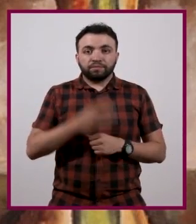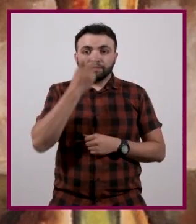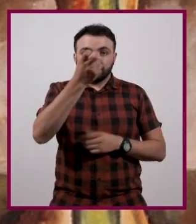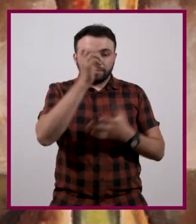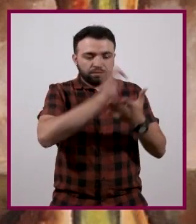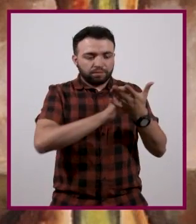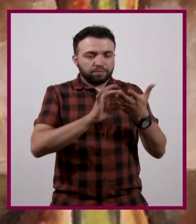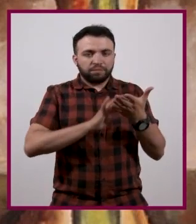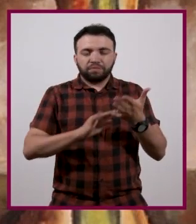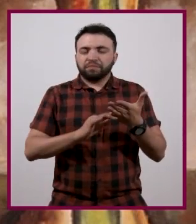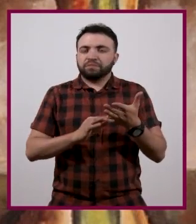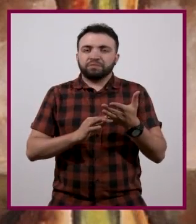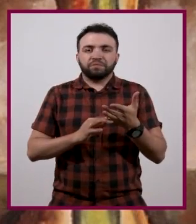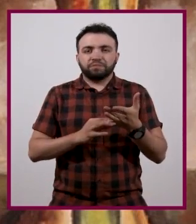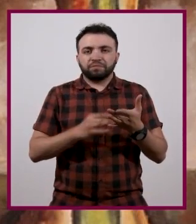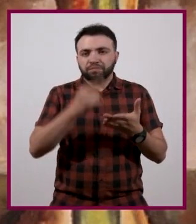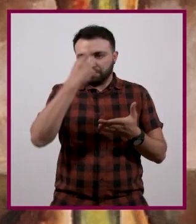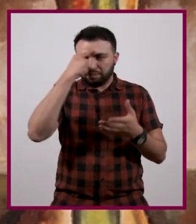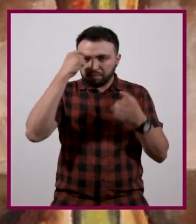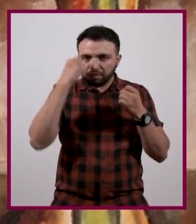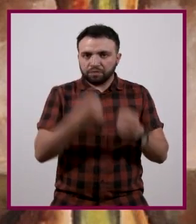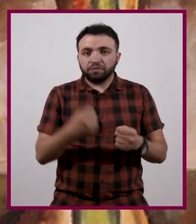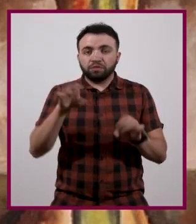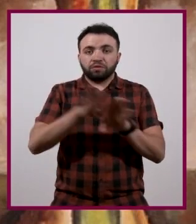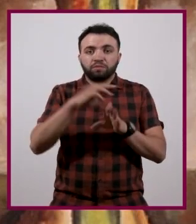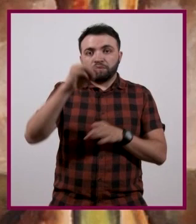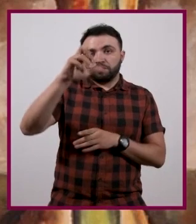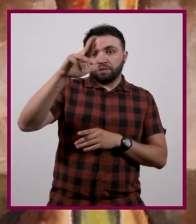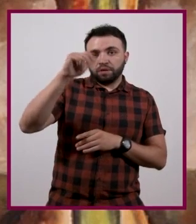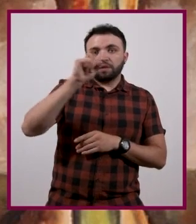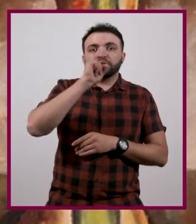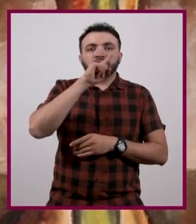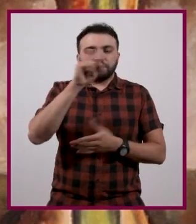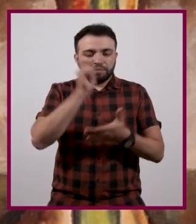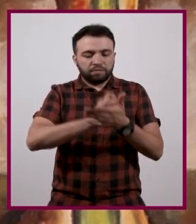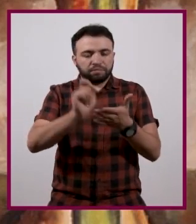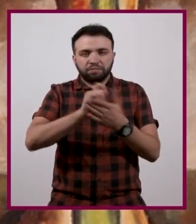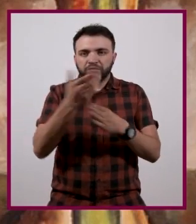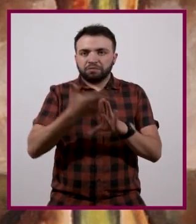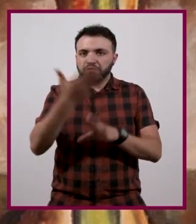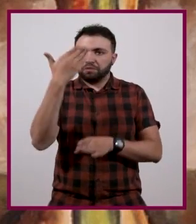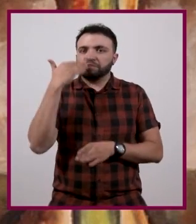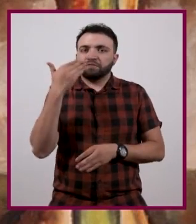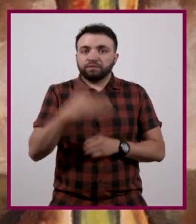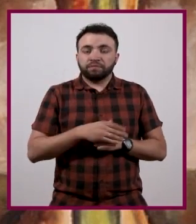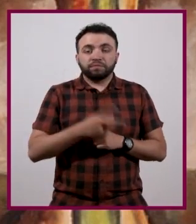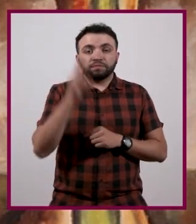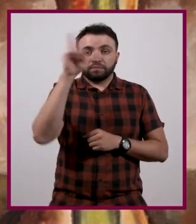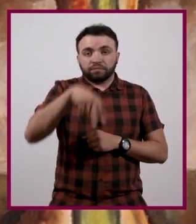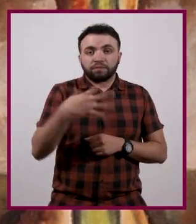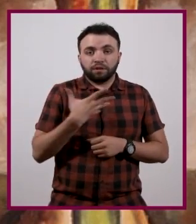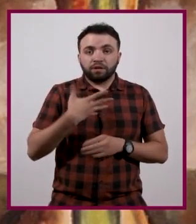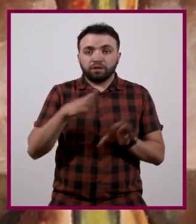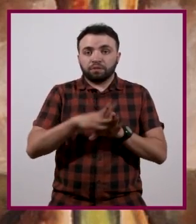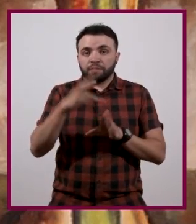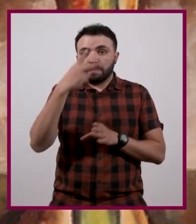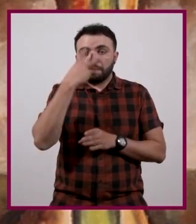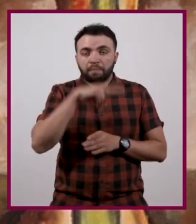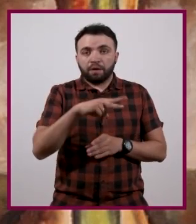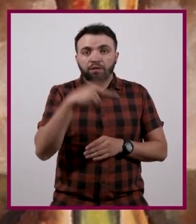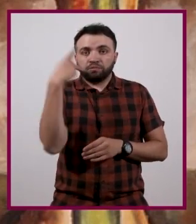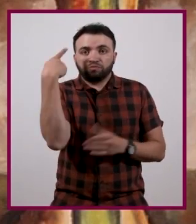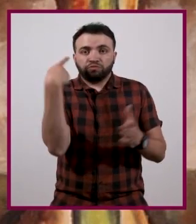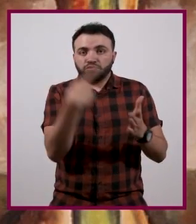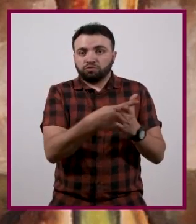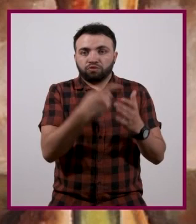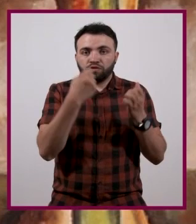leer, no cabe duda que María Izquierdo también escribía muy bien. Y es verdad, hay un México auténtico, y una manera de